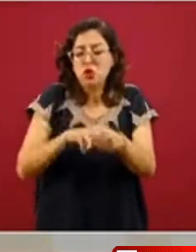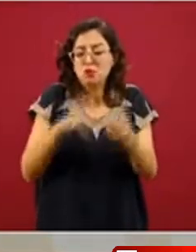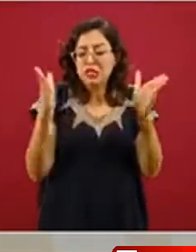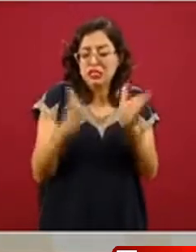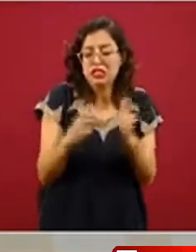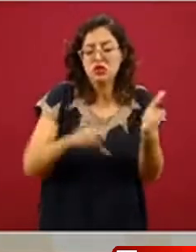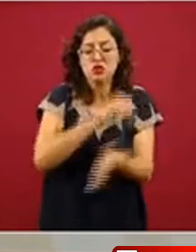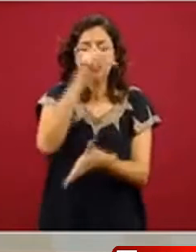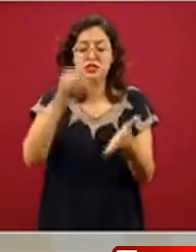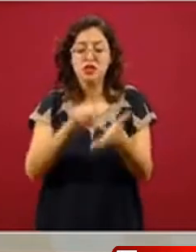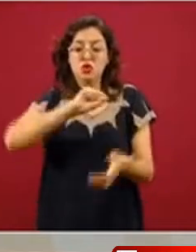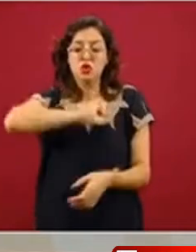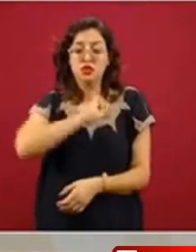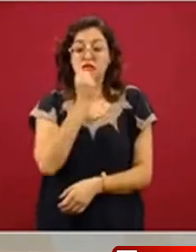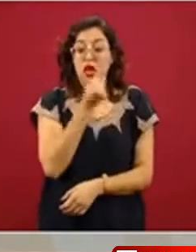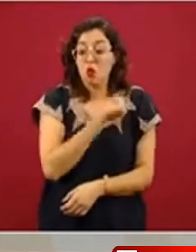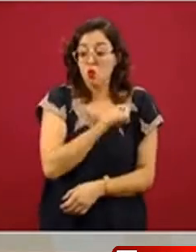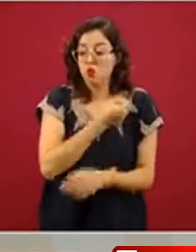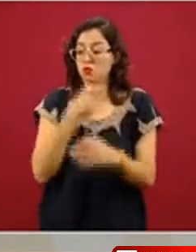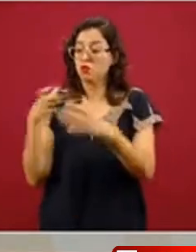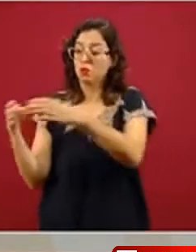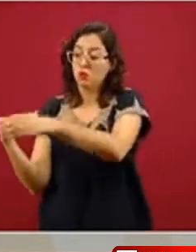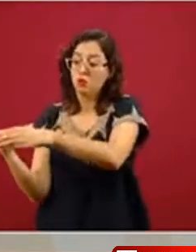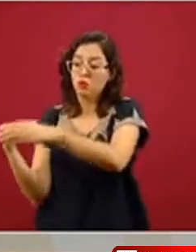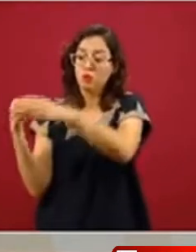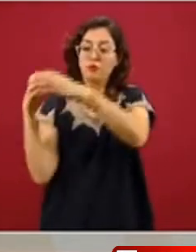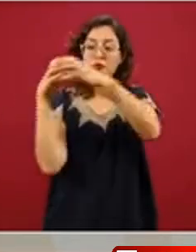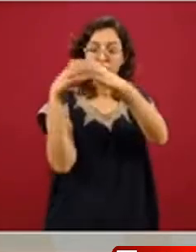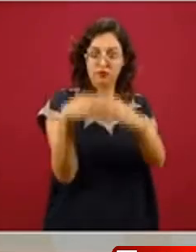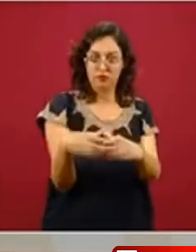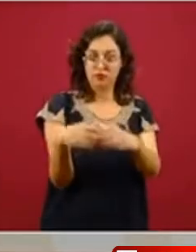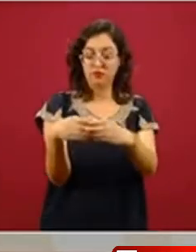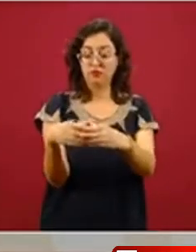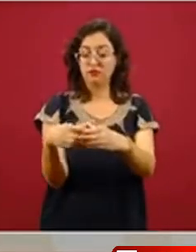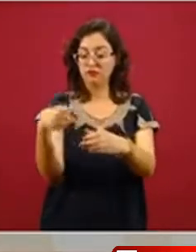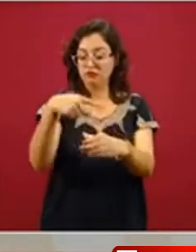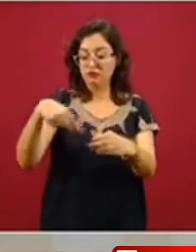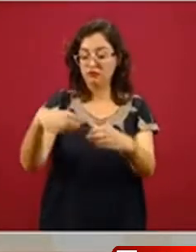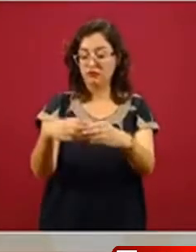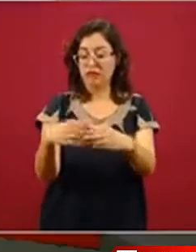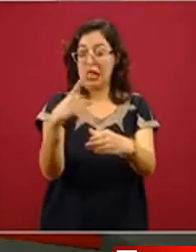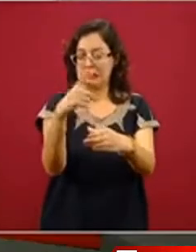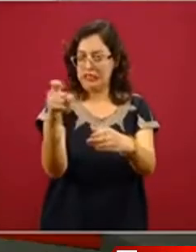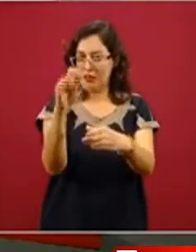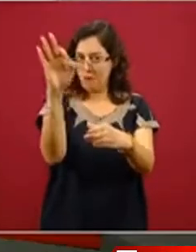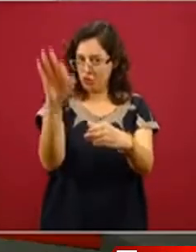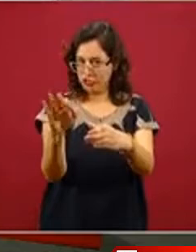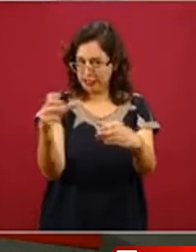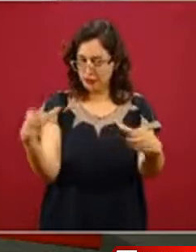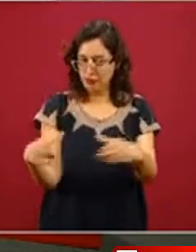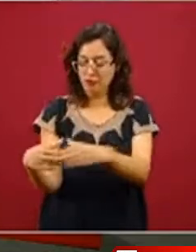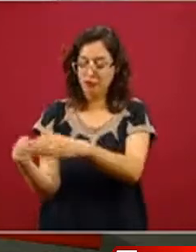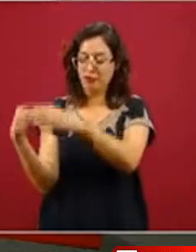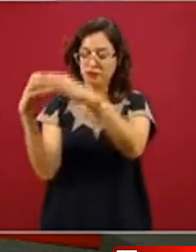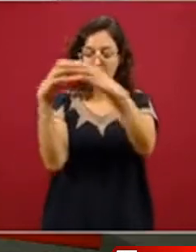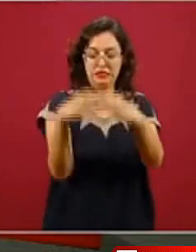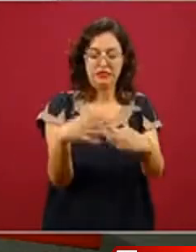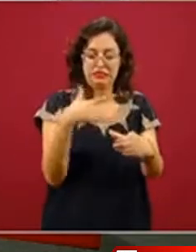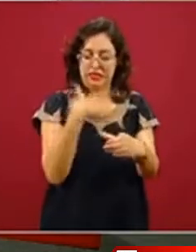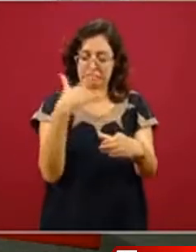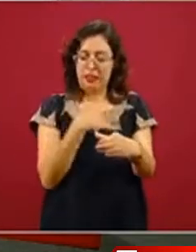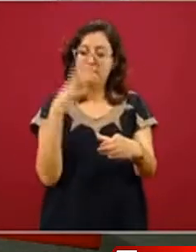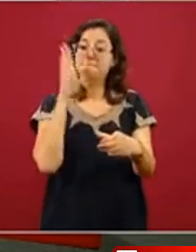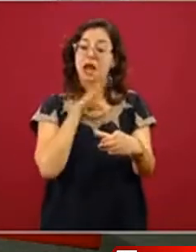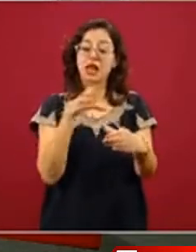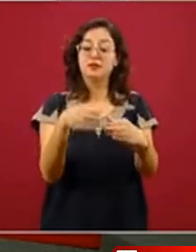centros de salud, y al 10% de las personas que concurren en las unidades monitoras del sistema